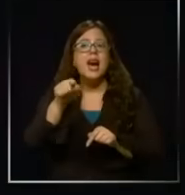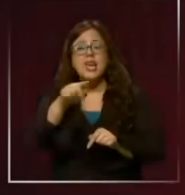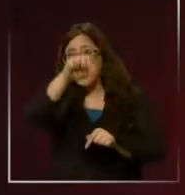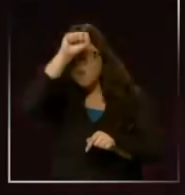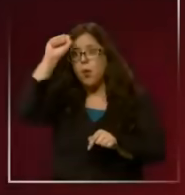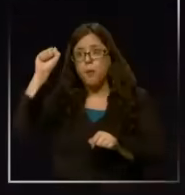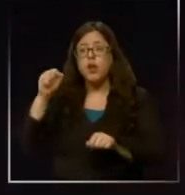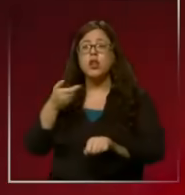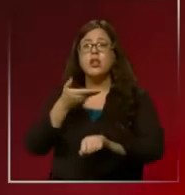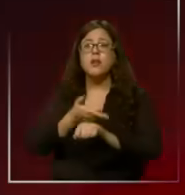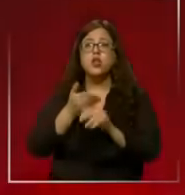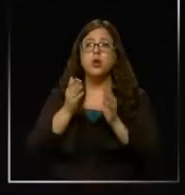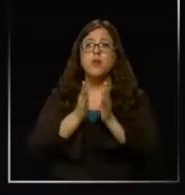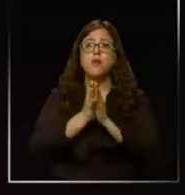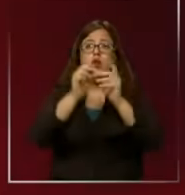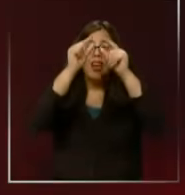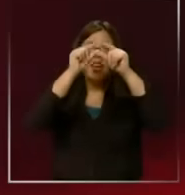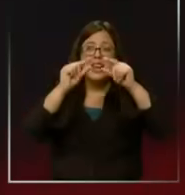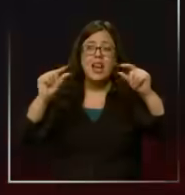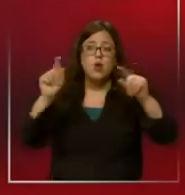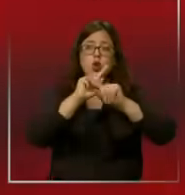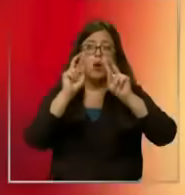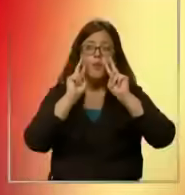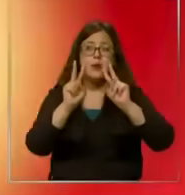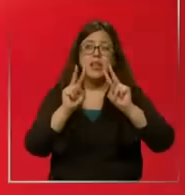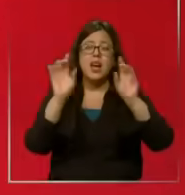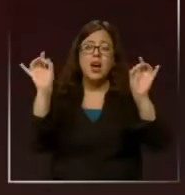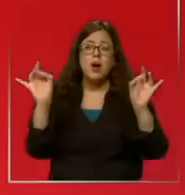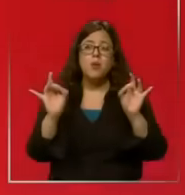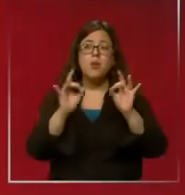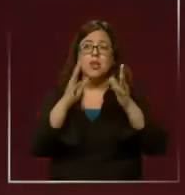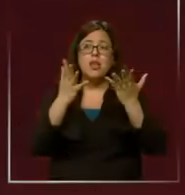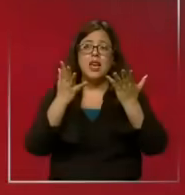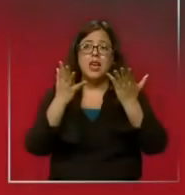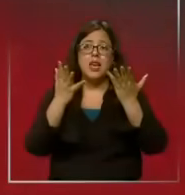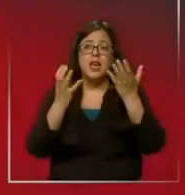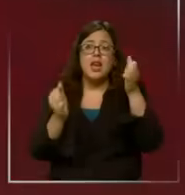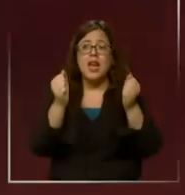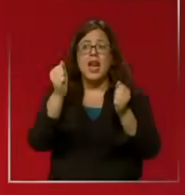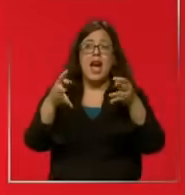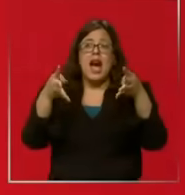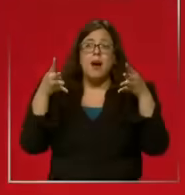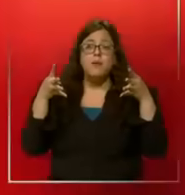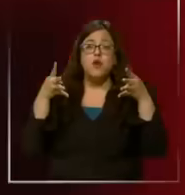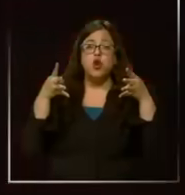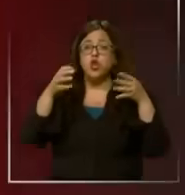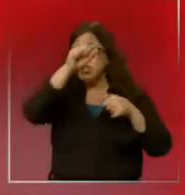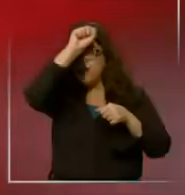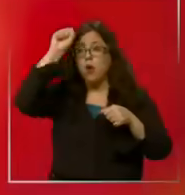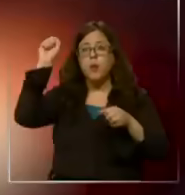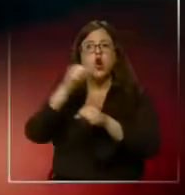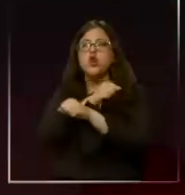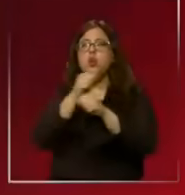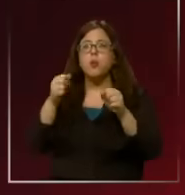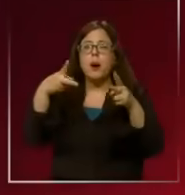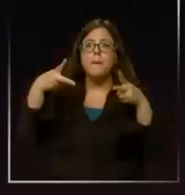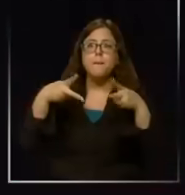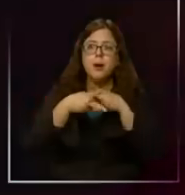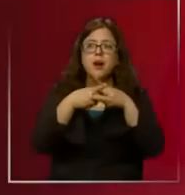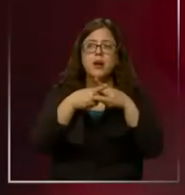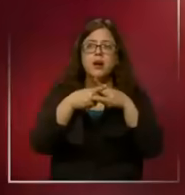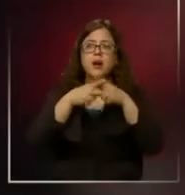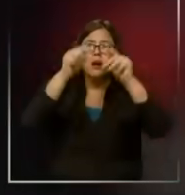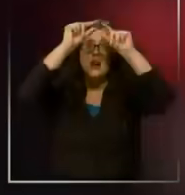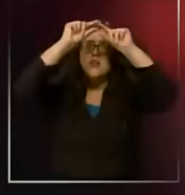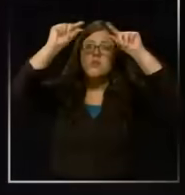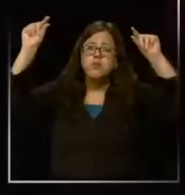por favor, los cables lo alcen más, porque mira, no puede pasar el camión, este no puede pasar el bombero, y pide que todos los cables sean altos